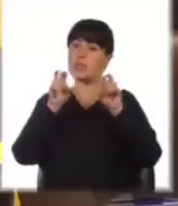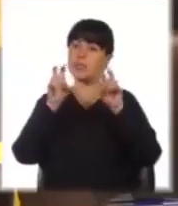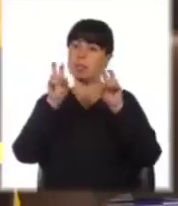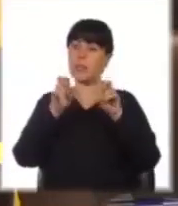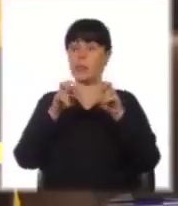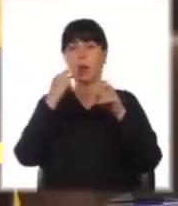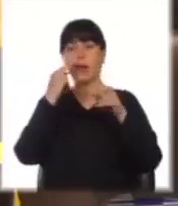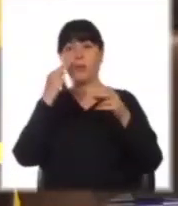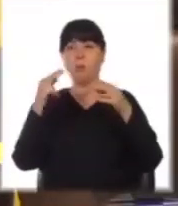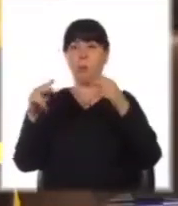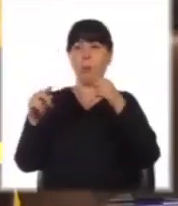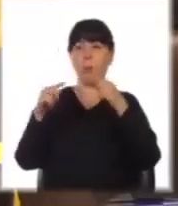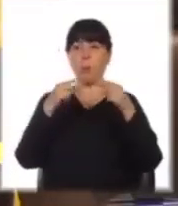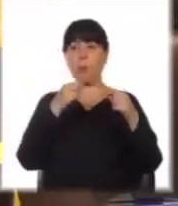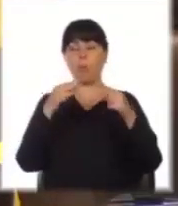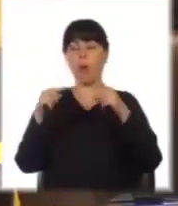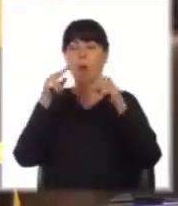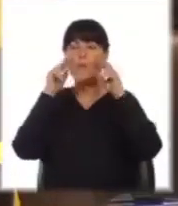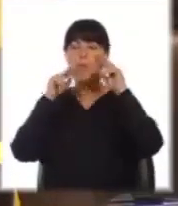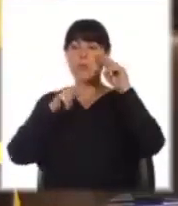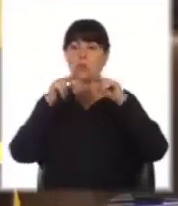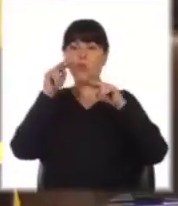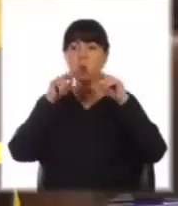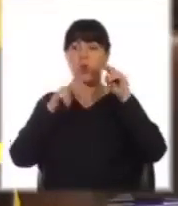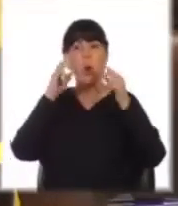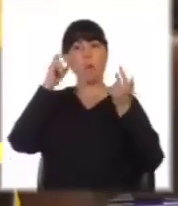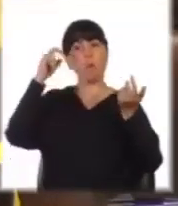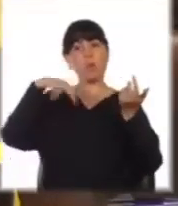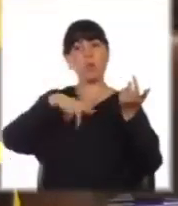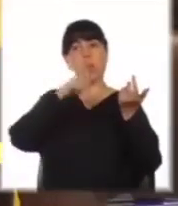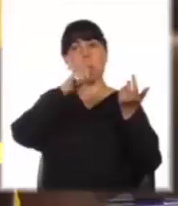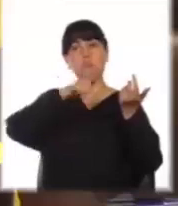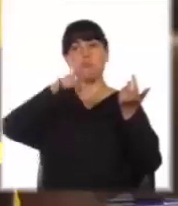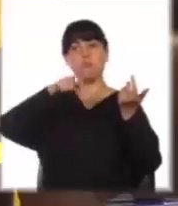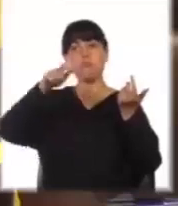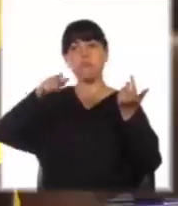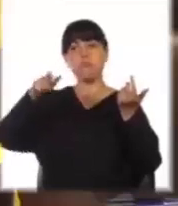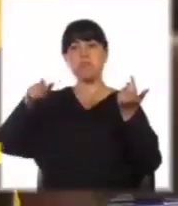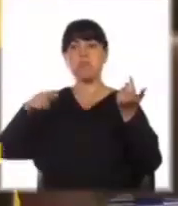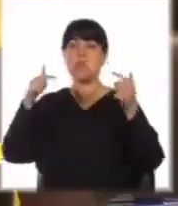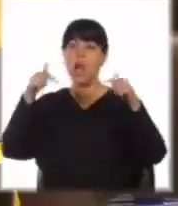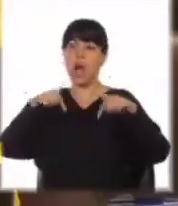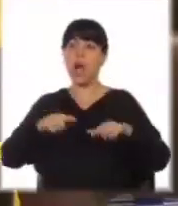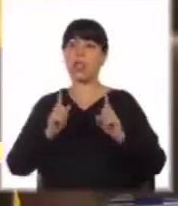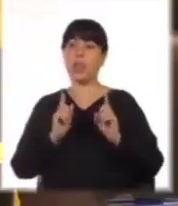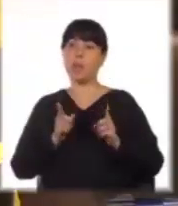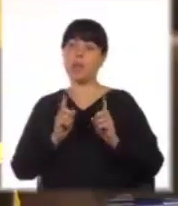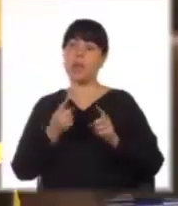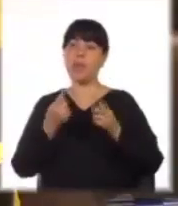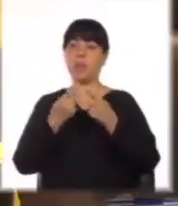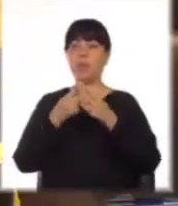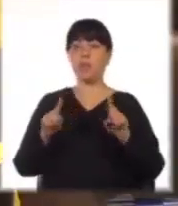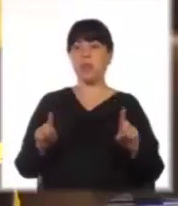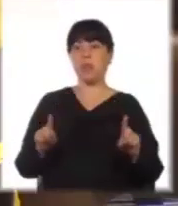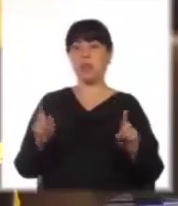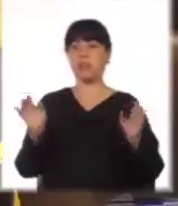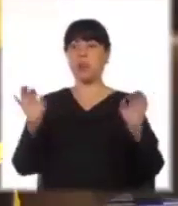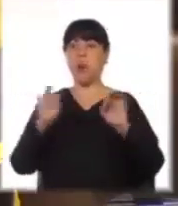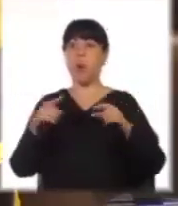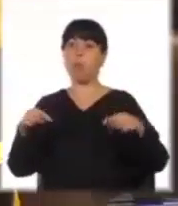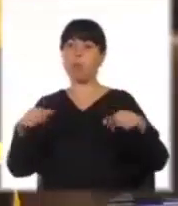hay visiones en la opinión pública y en este Parlamento, visiones discordes, visiones